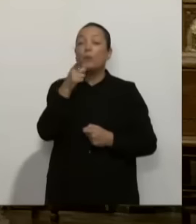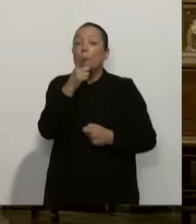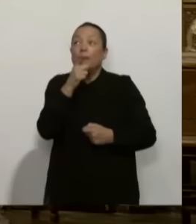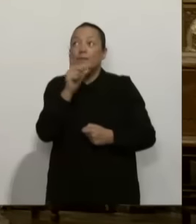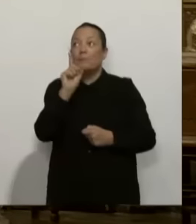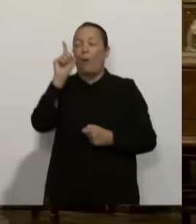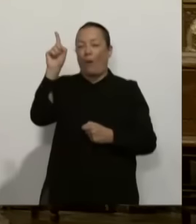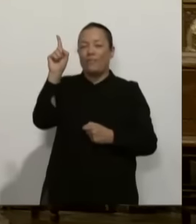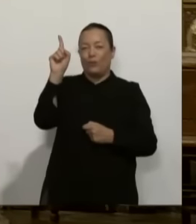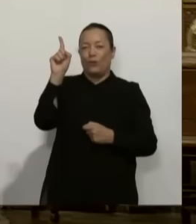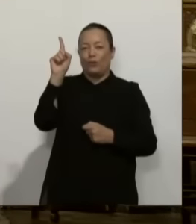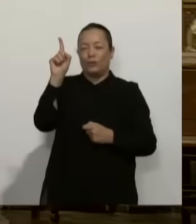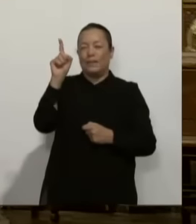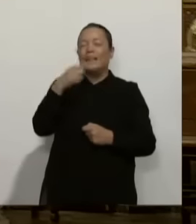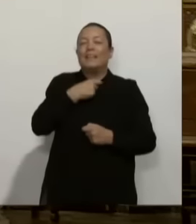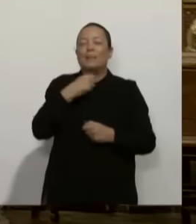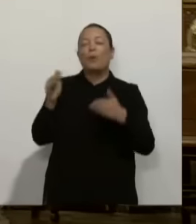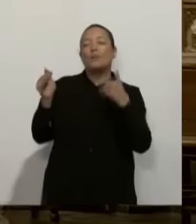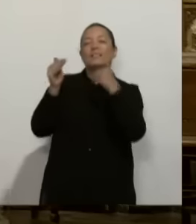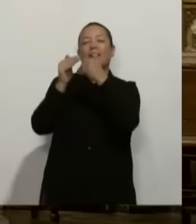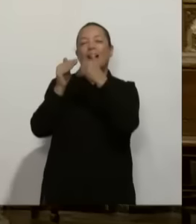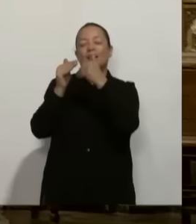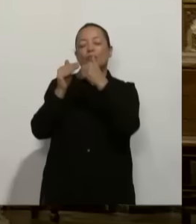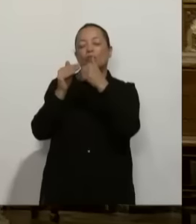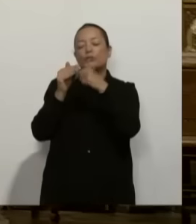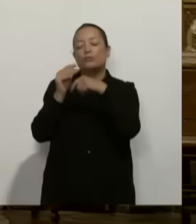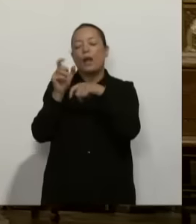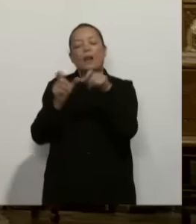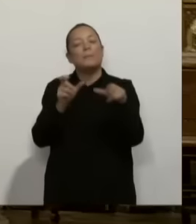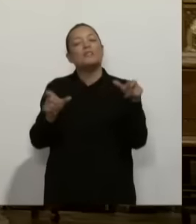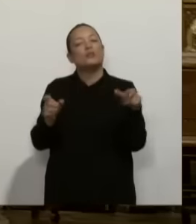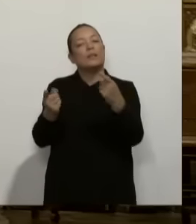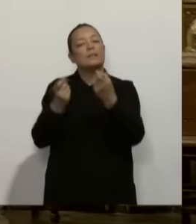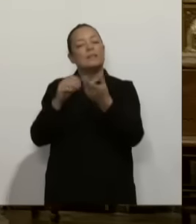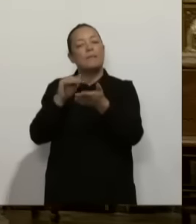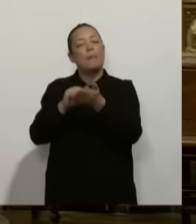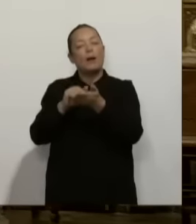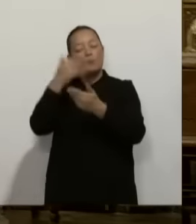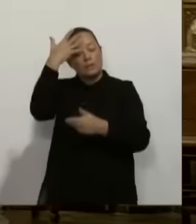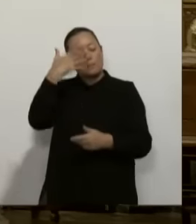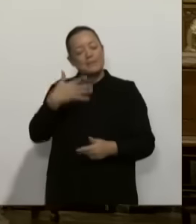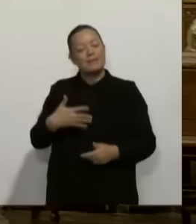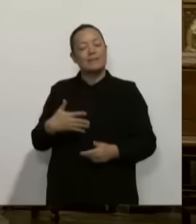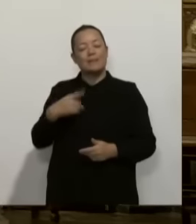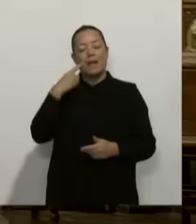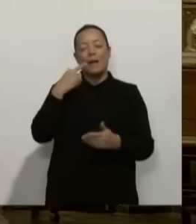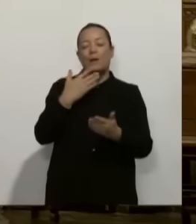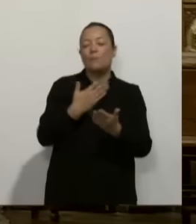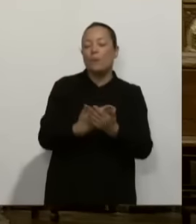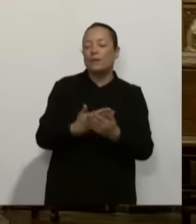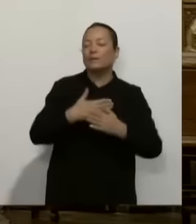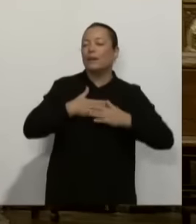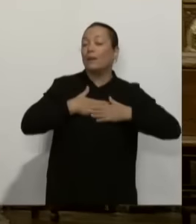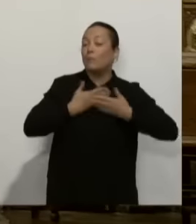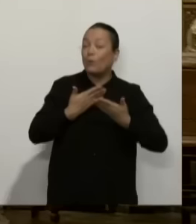Dios y tratamos de estar cerca de los demás y que nuestra presencia despierte ternura,